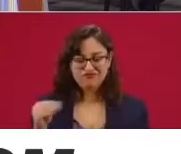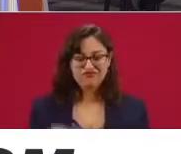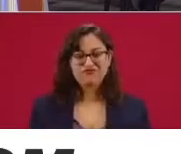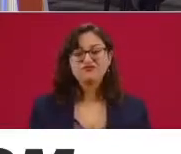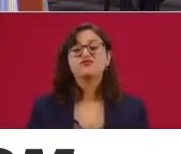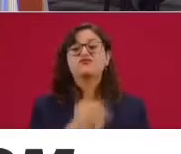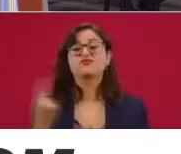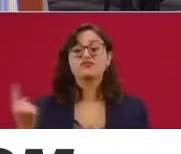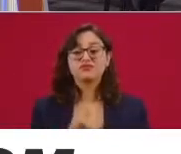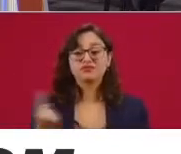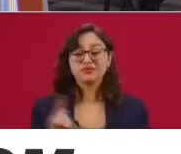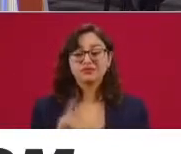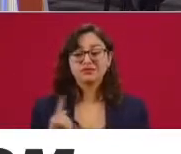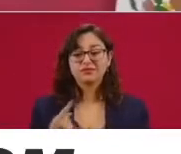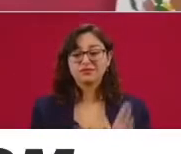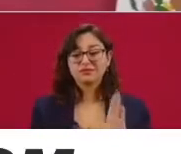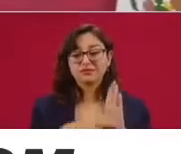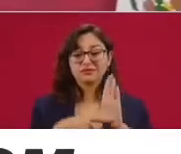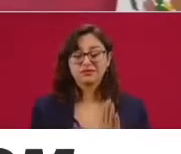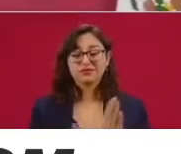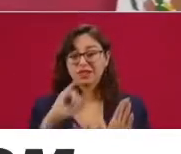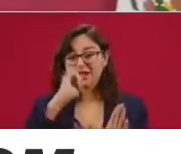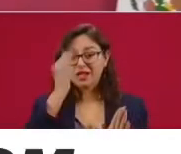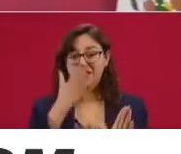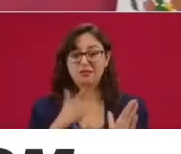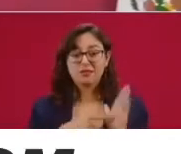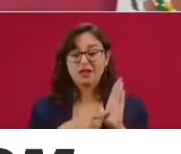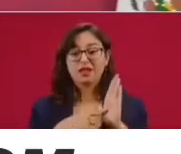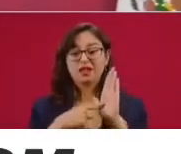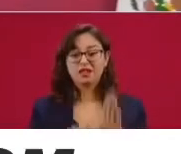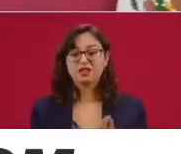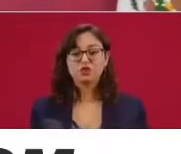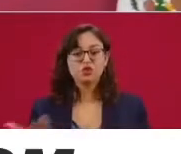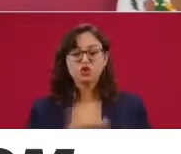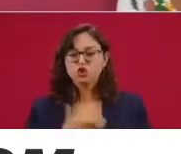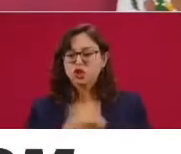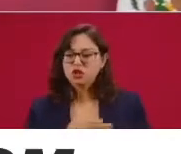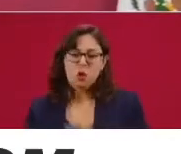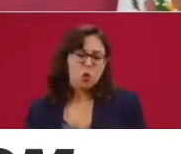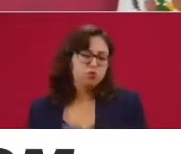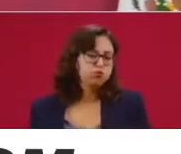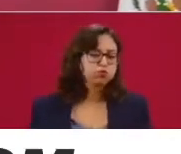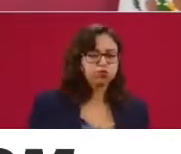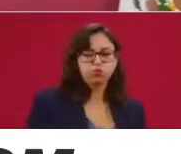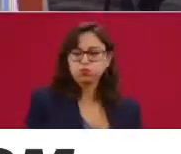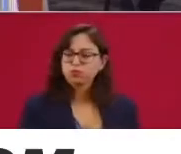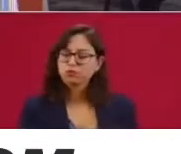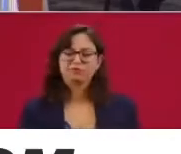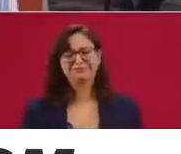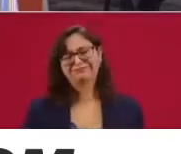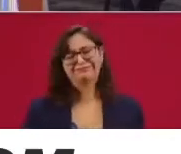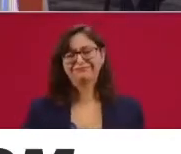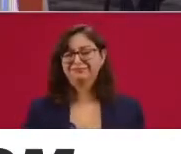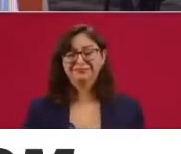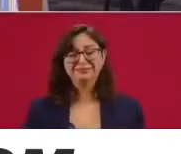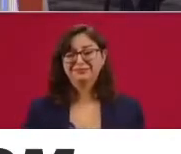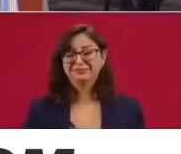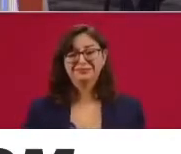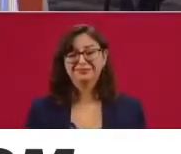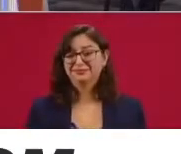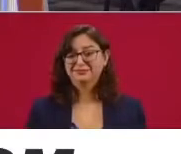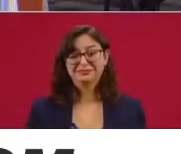imagen, o sea, proyectan la imagen de que está el Zócalo a reventar. Y no, para llenar